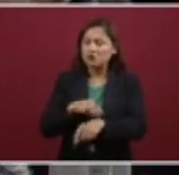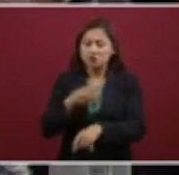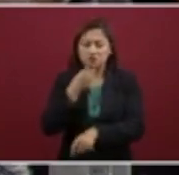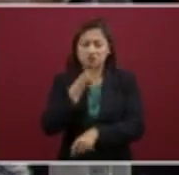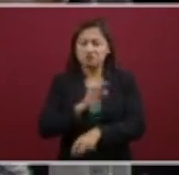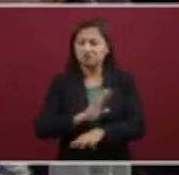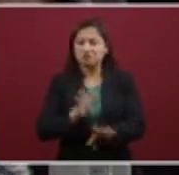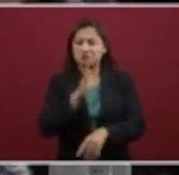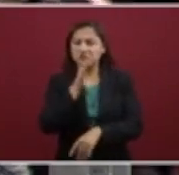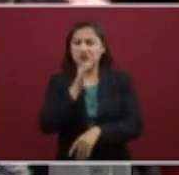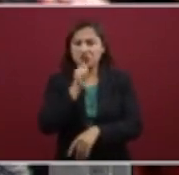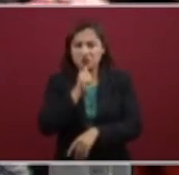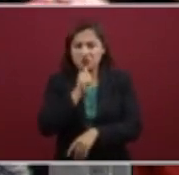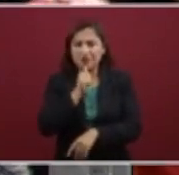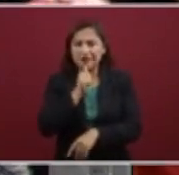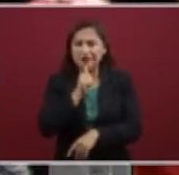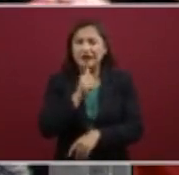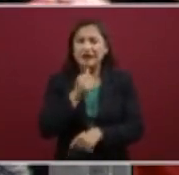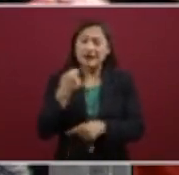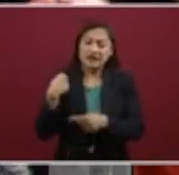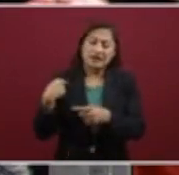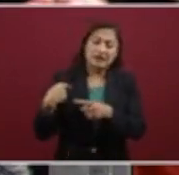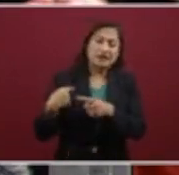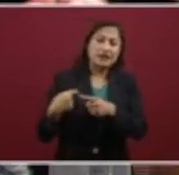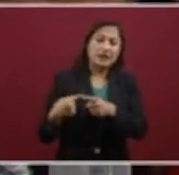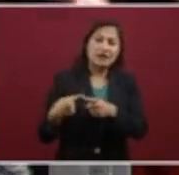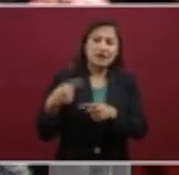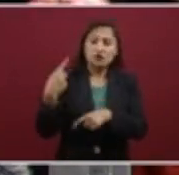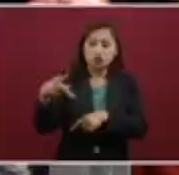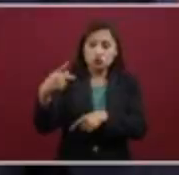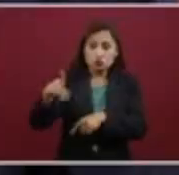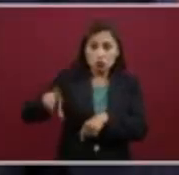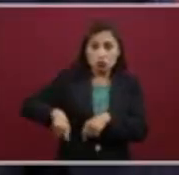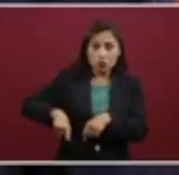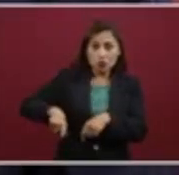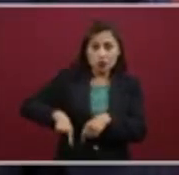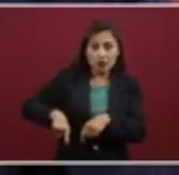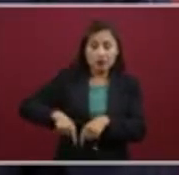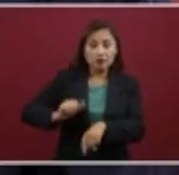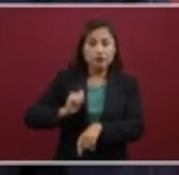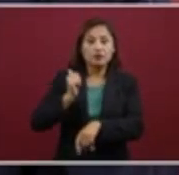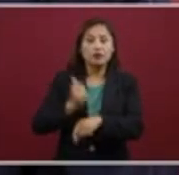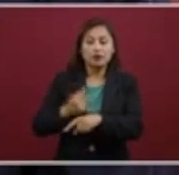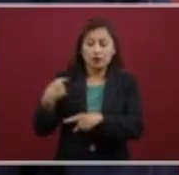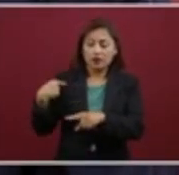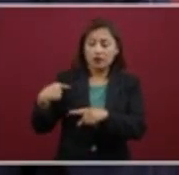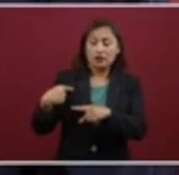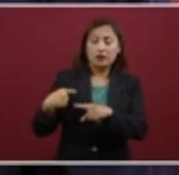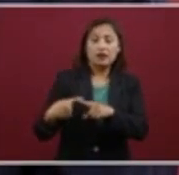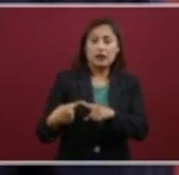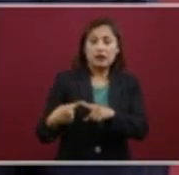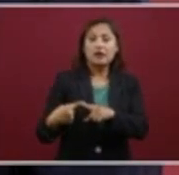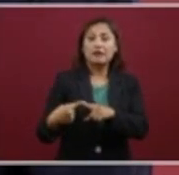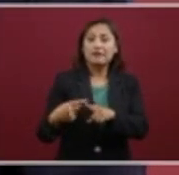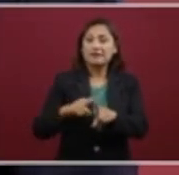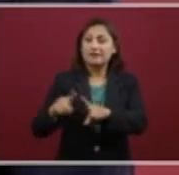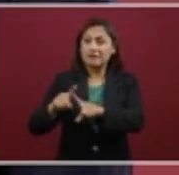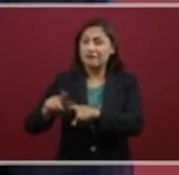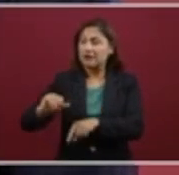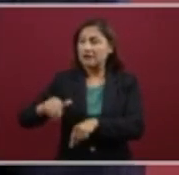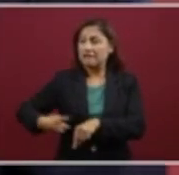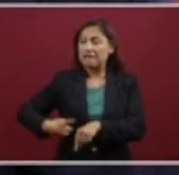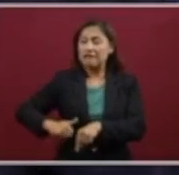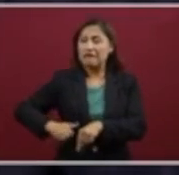los heridos de este año, de su periodo de gobierno y de Rutilio Escandón, que se les dé una